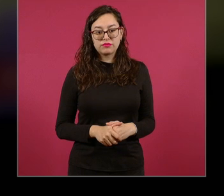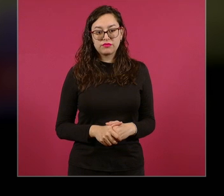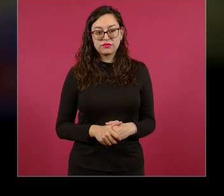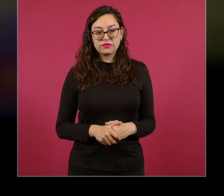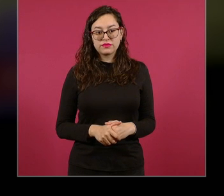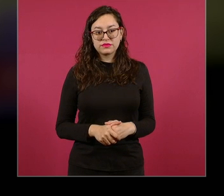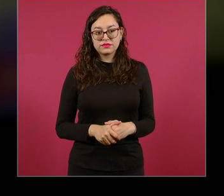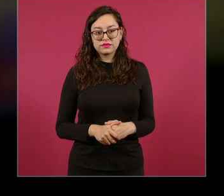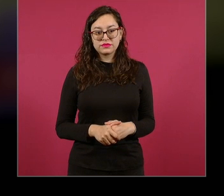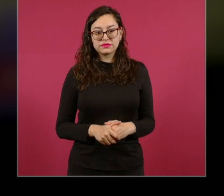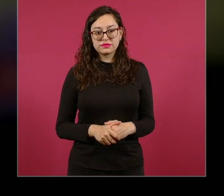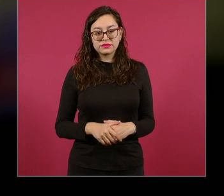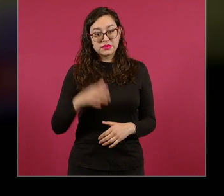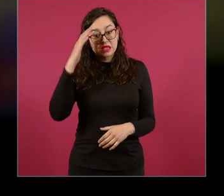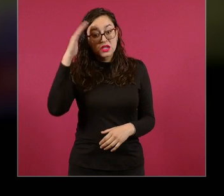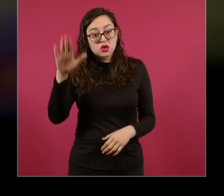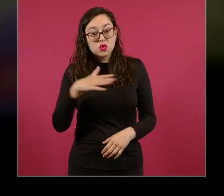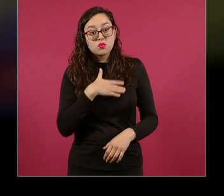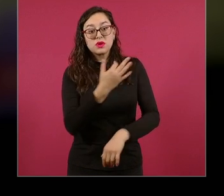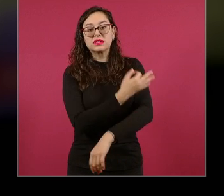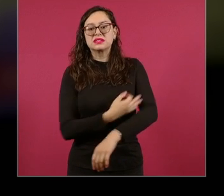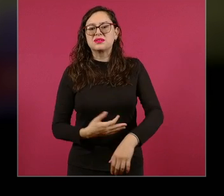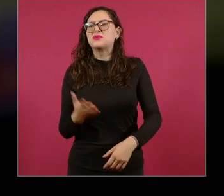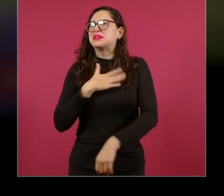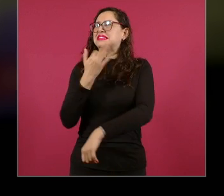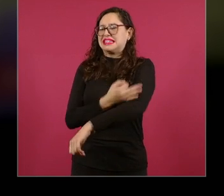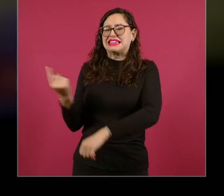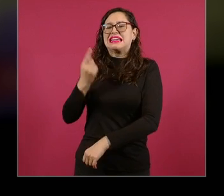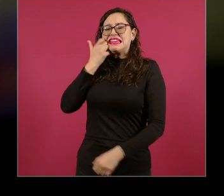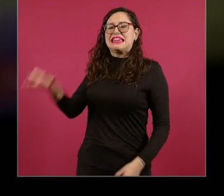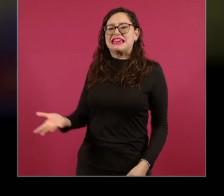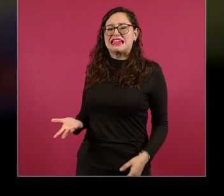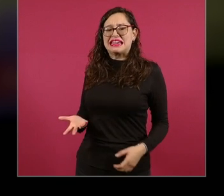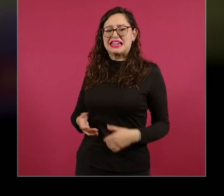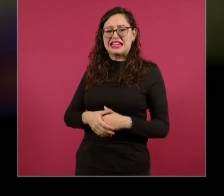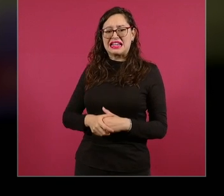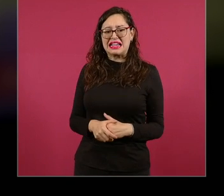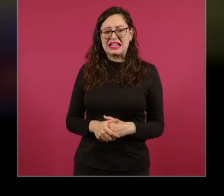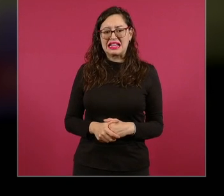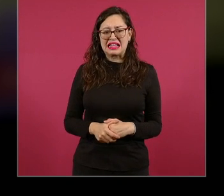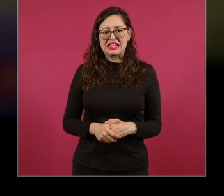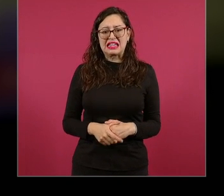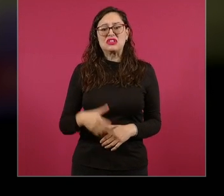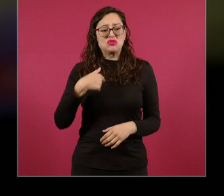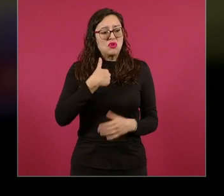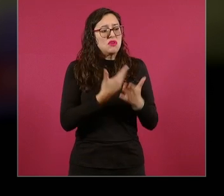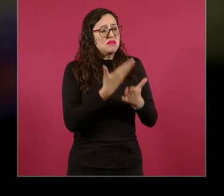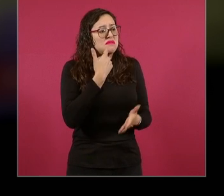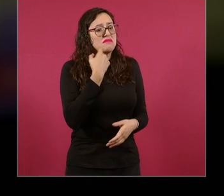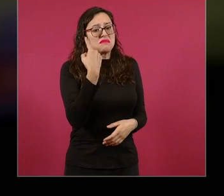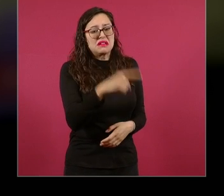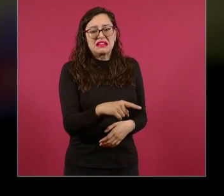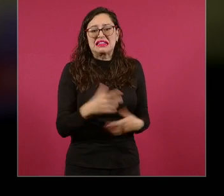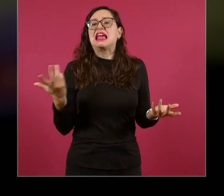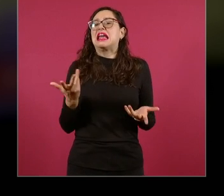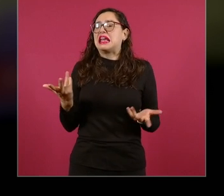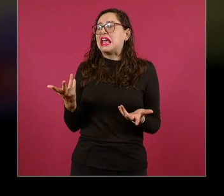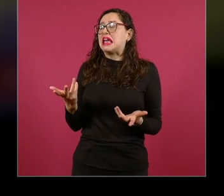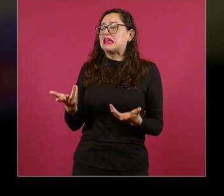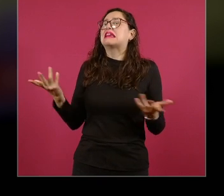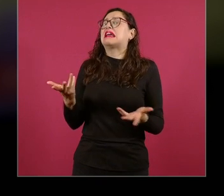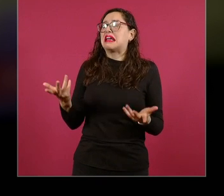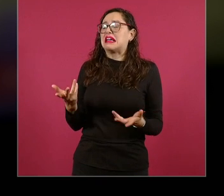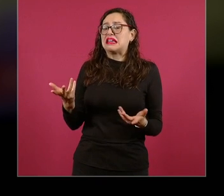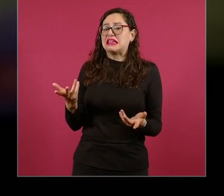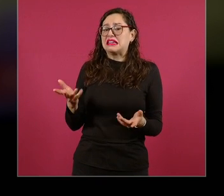Señor, buenas tardes, señor. Buenas tardes, hombre, ¿qué quiere? Venía yo a levantar una. Venía o viene. Venía o viene. Venía es